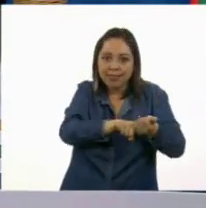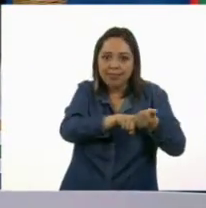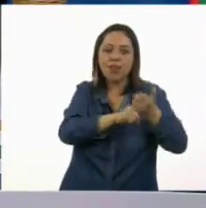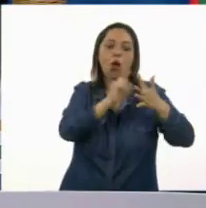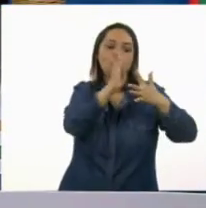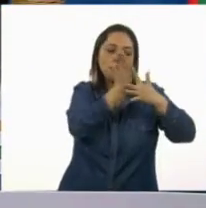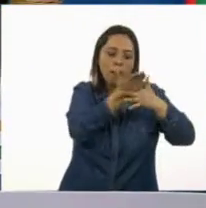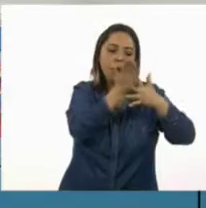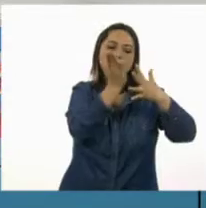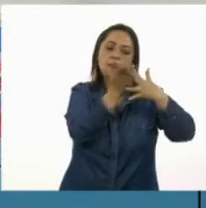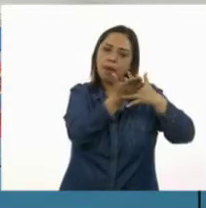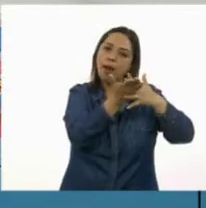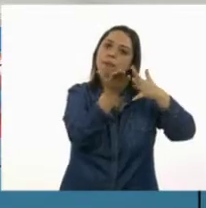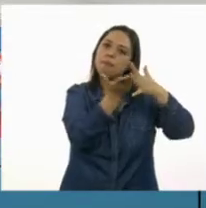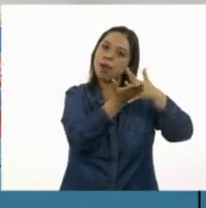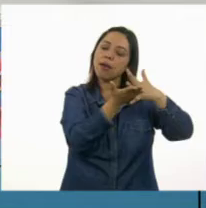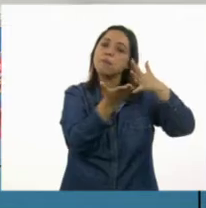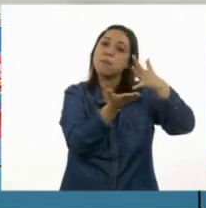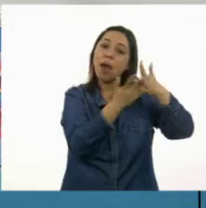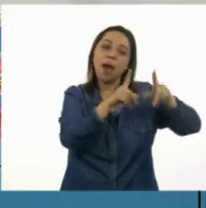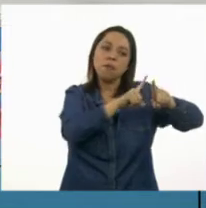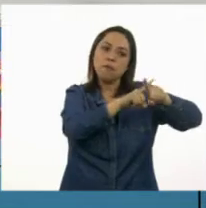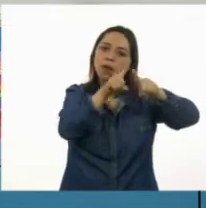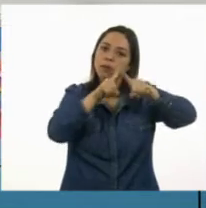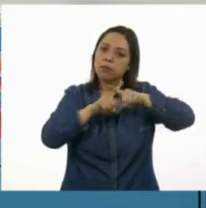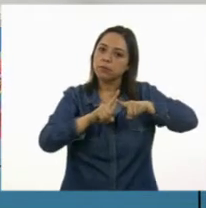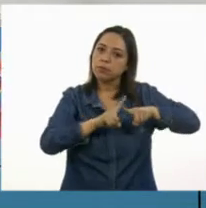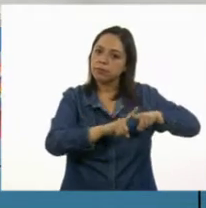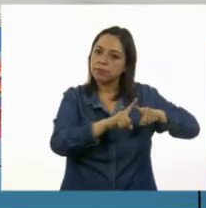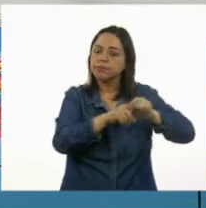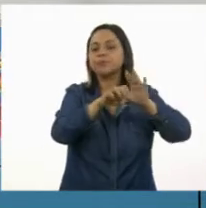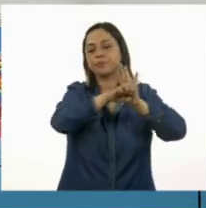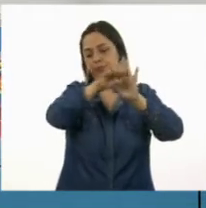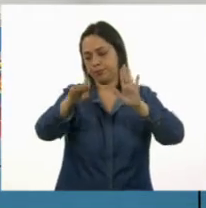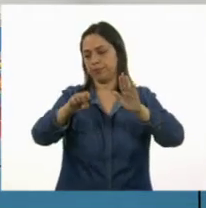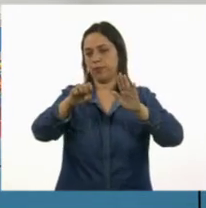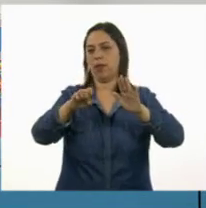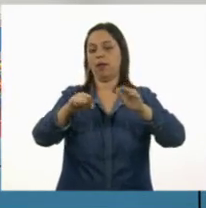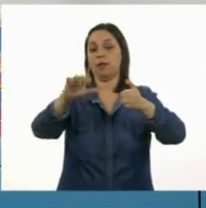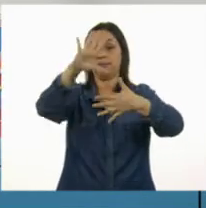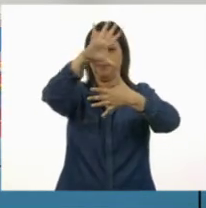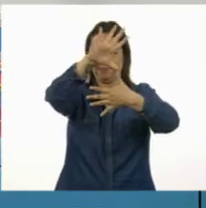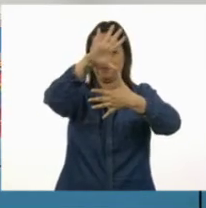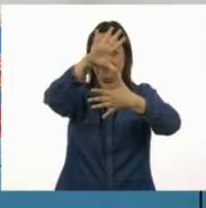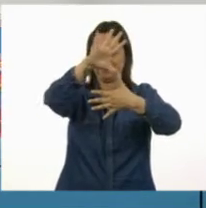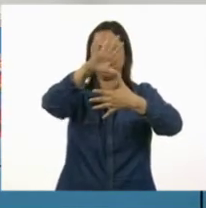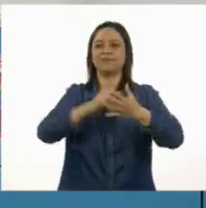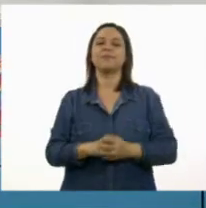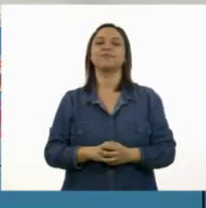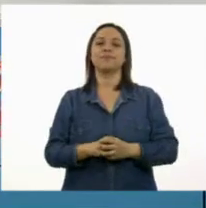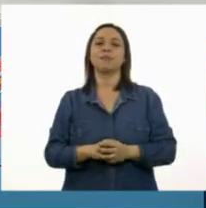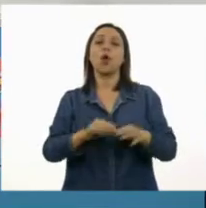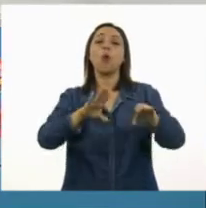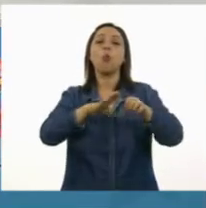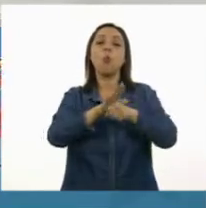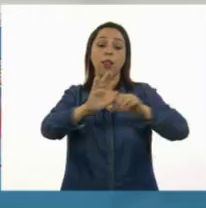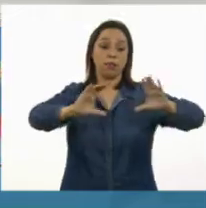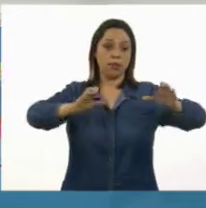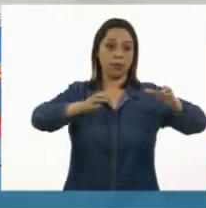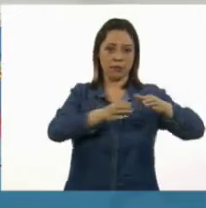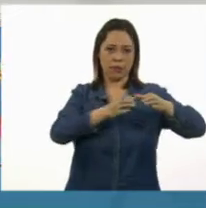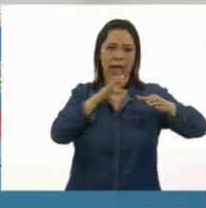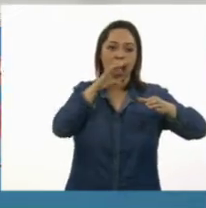en subgrupos. Por ejemplo, en América, dentro del grupo de clima tropical,